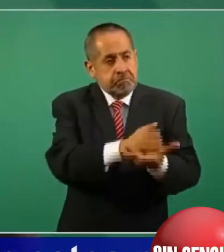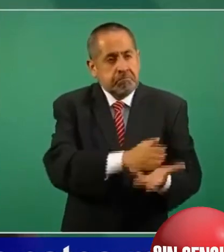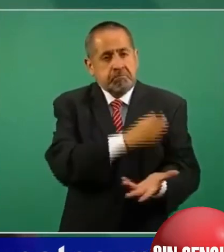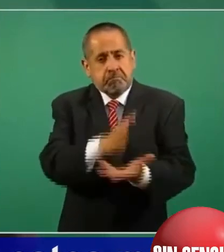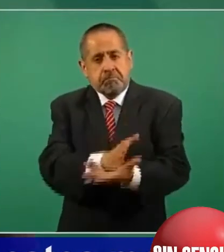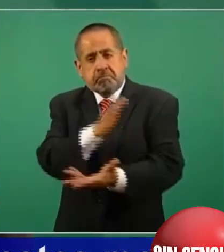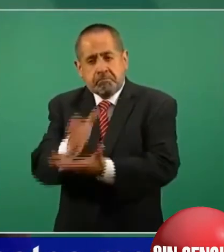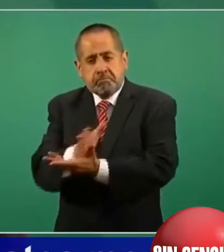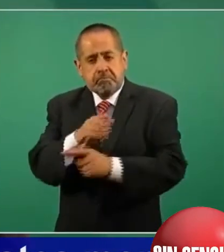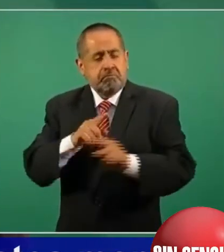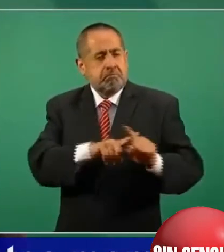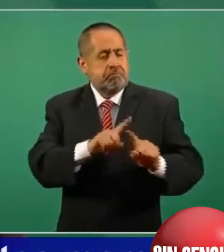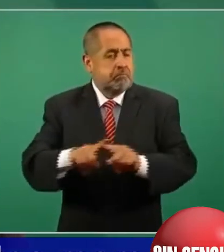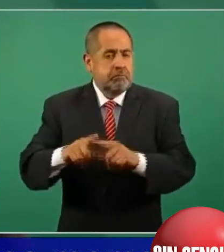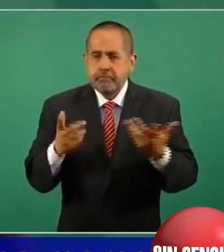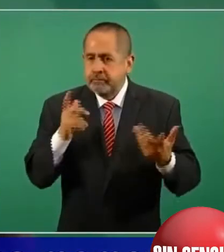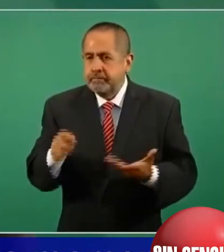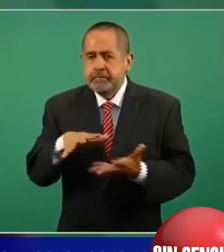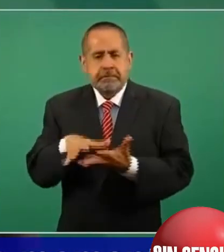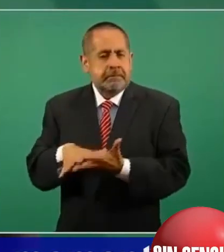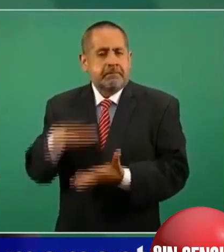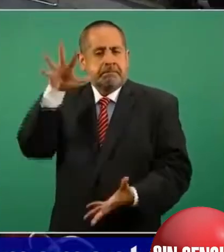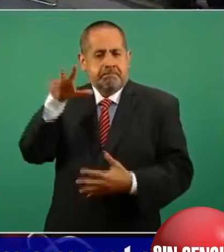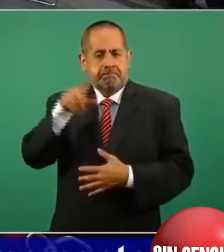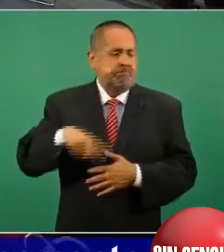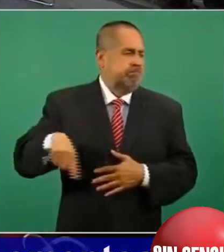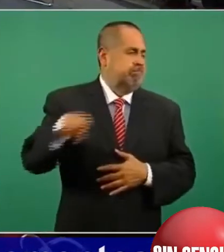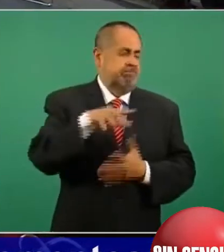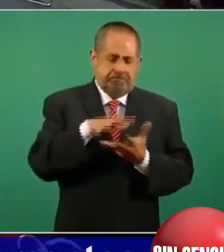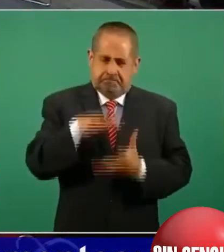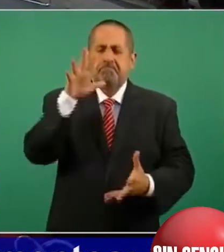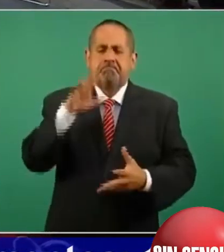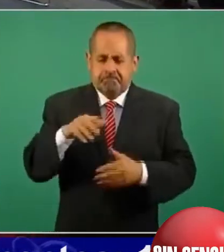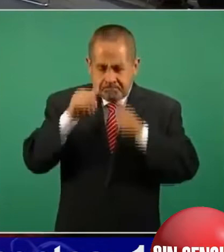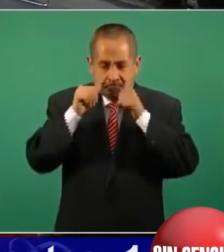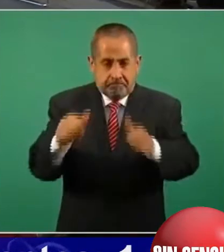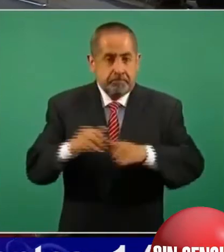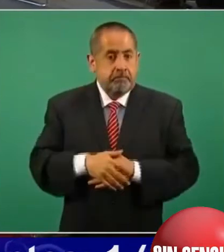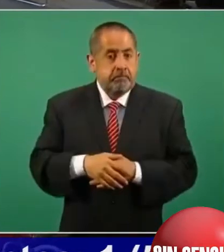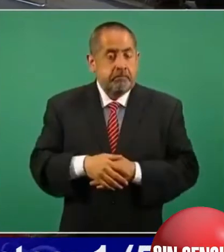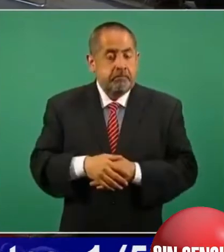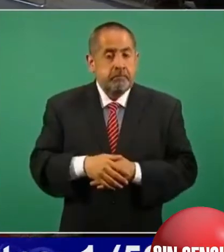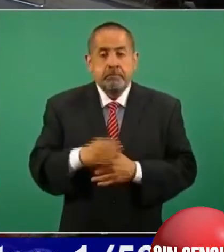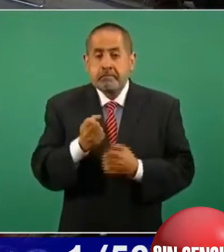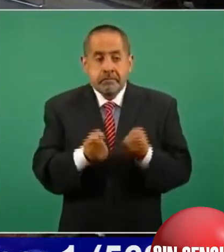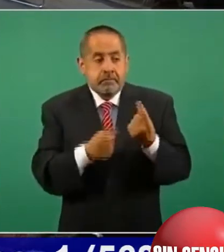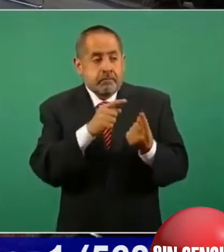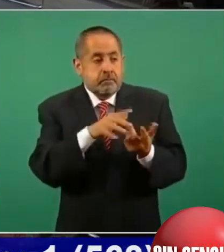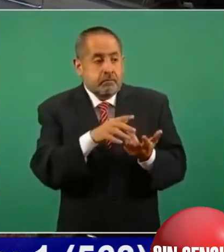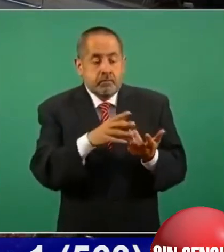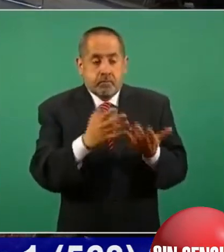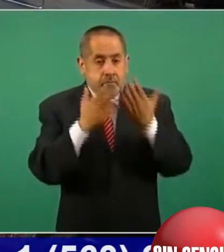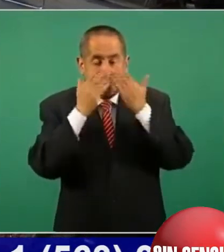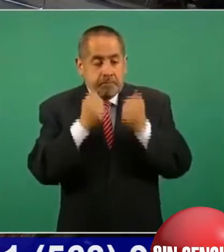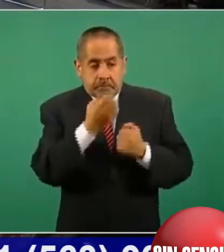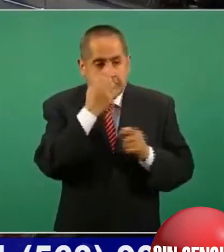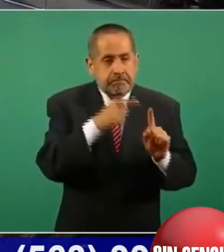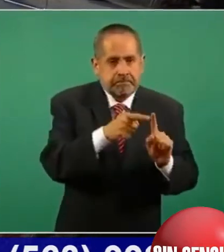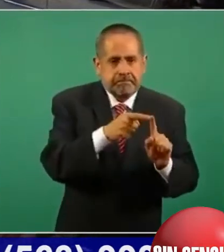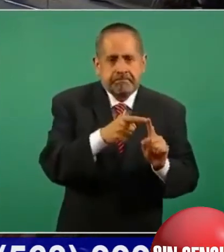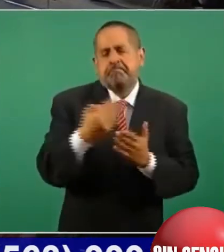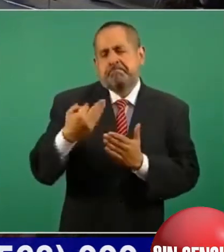Esto quiere decir que la mayoría de la población fue atendida. La población que no fue así es la población que tendremos que